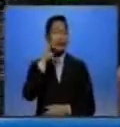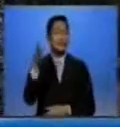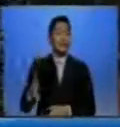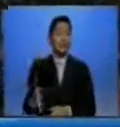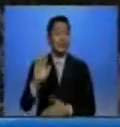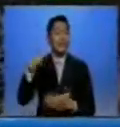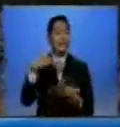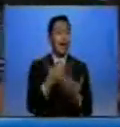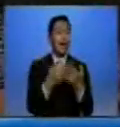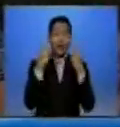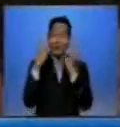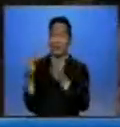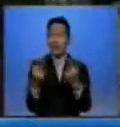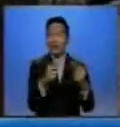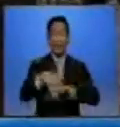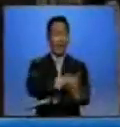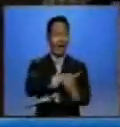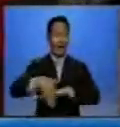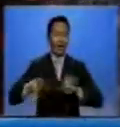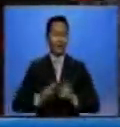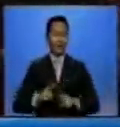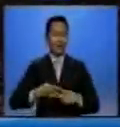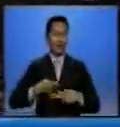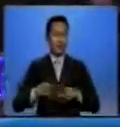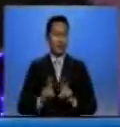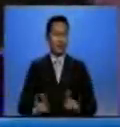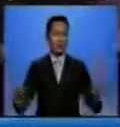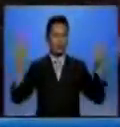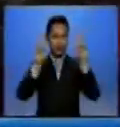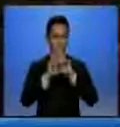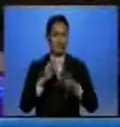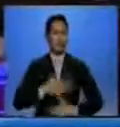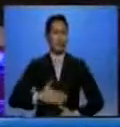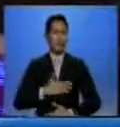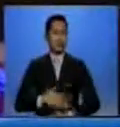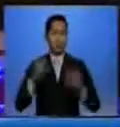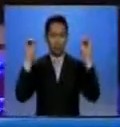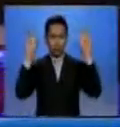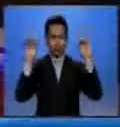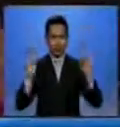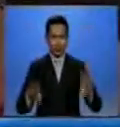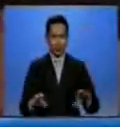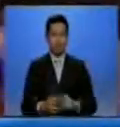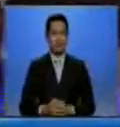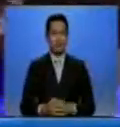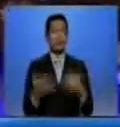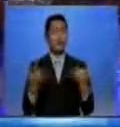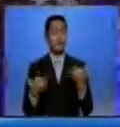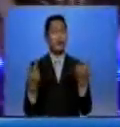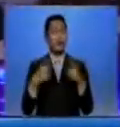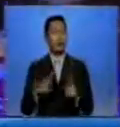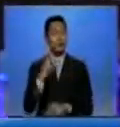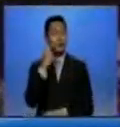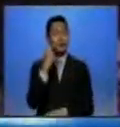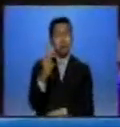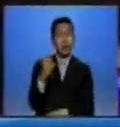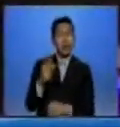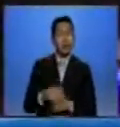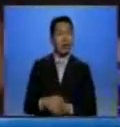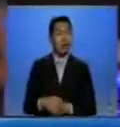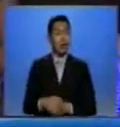ha venido hasta aquí, hasta el Boulevard de las Naciones Unidas para disfrutar de este evento. Vamos a mirar aquí también que hay una familia que ha llegado